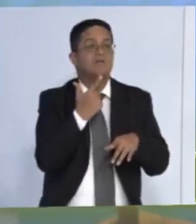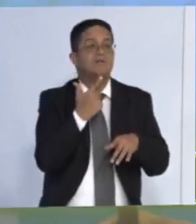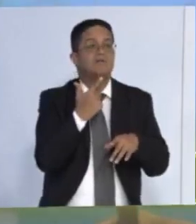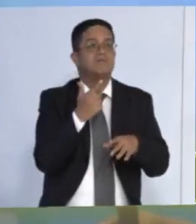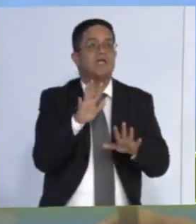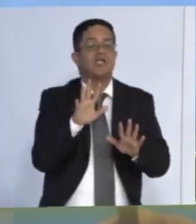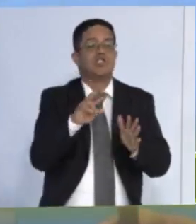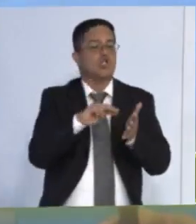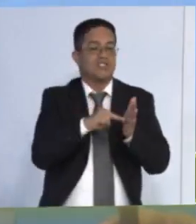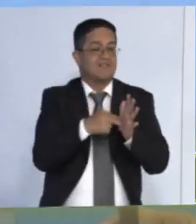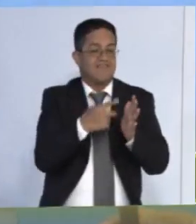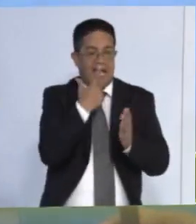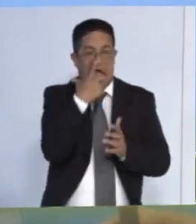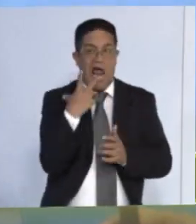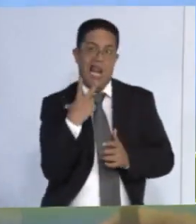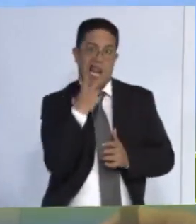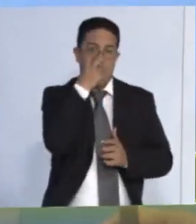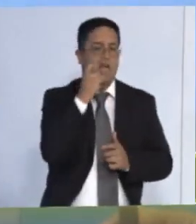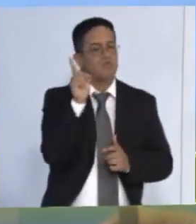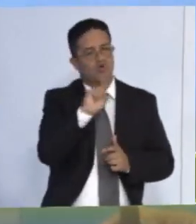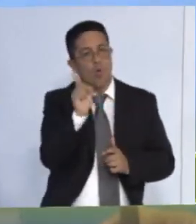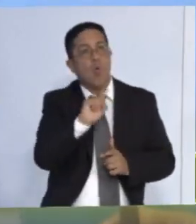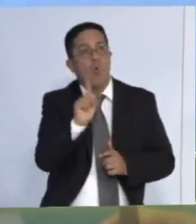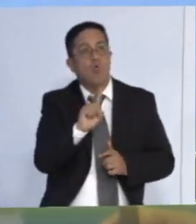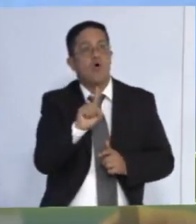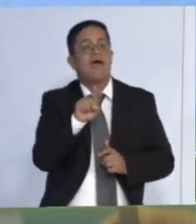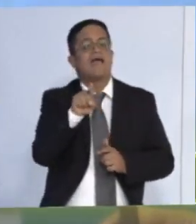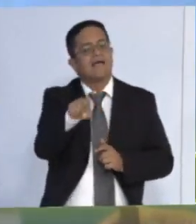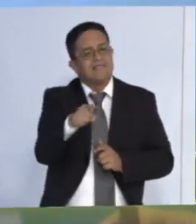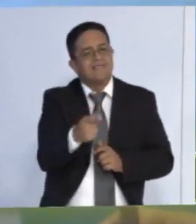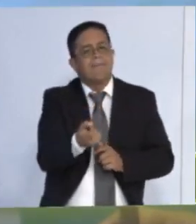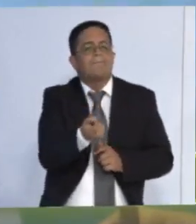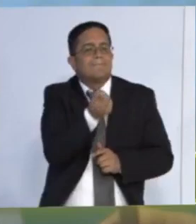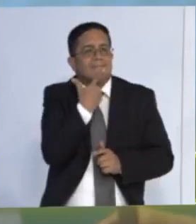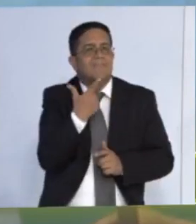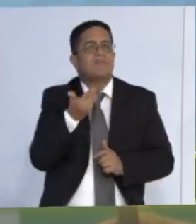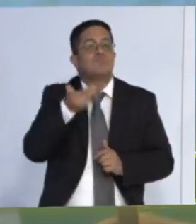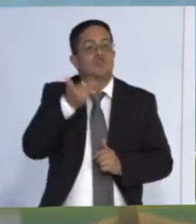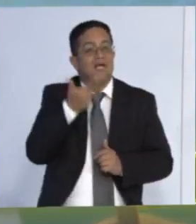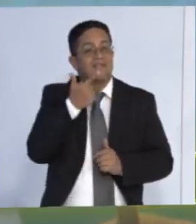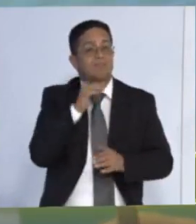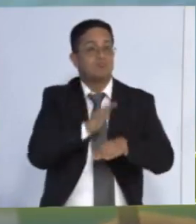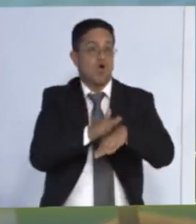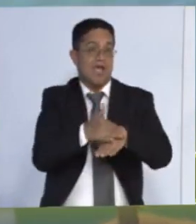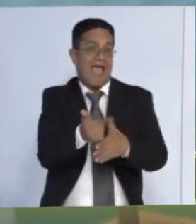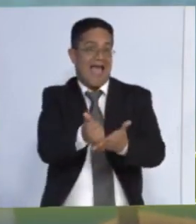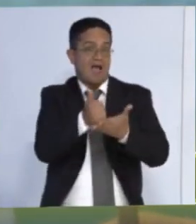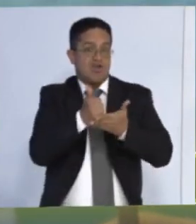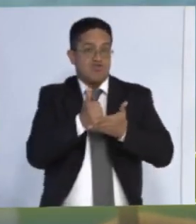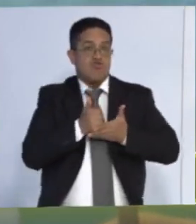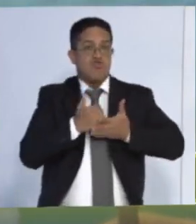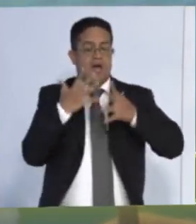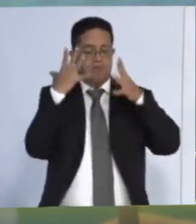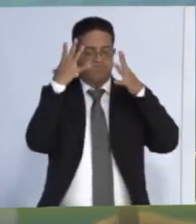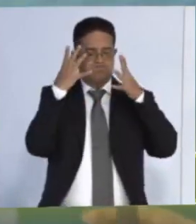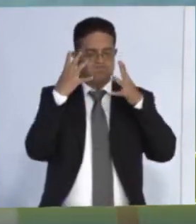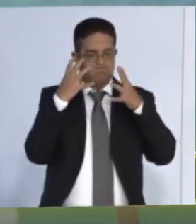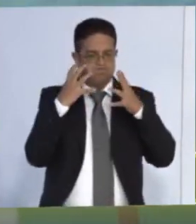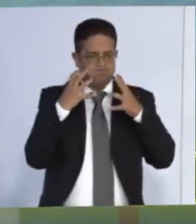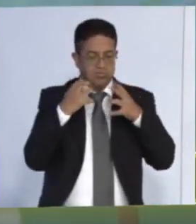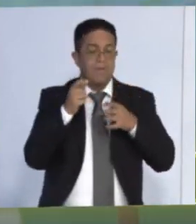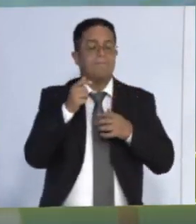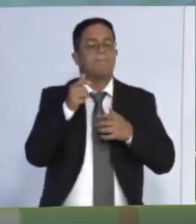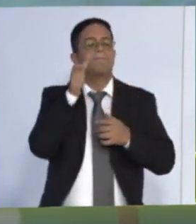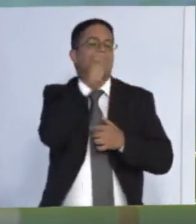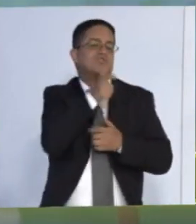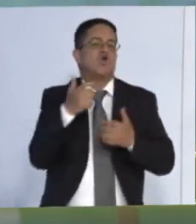hablando de los descongestionantes, los esteroides, son medicamentos fundamentales porque van a bajar el proceso inflamatorio y van a hacer que el paciente tenga mejoría a